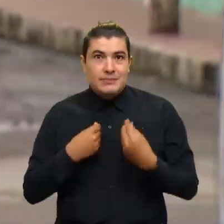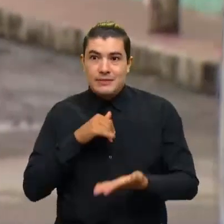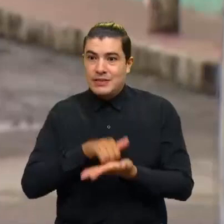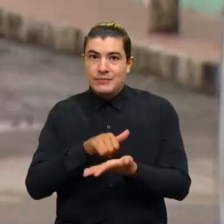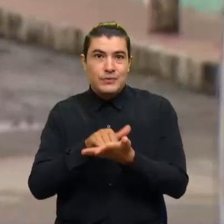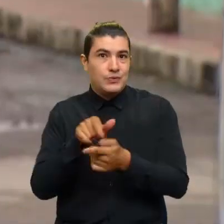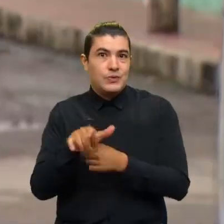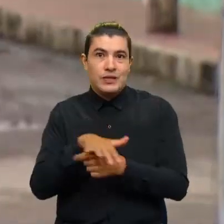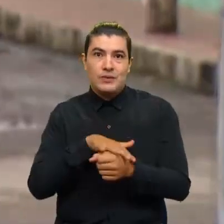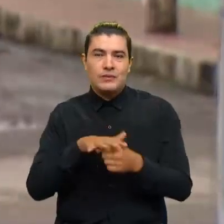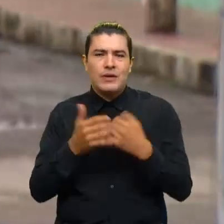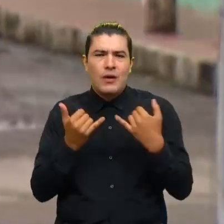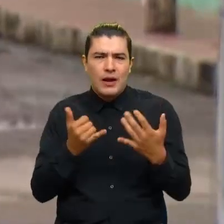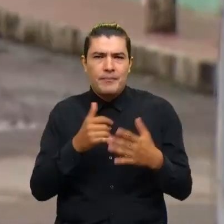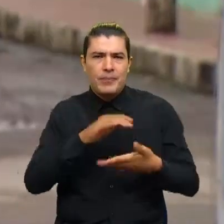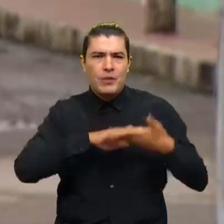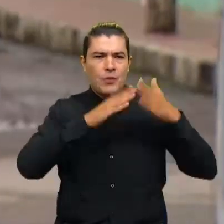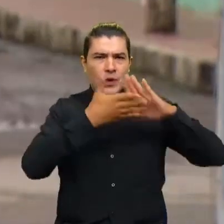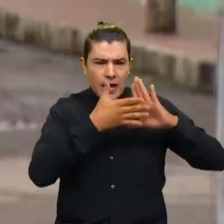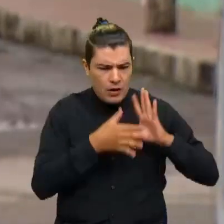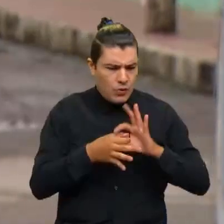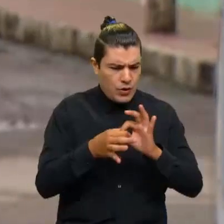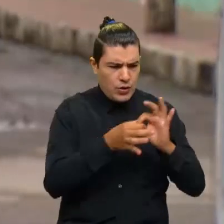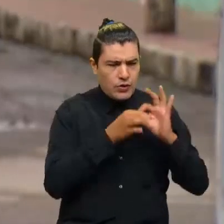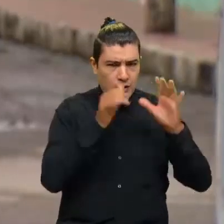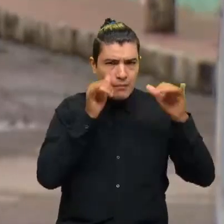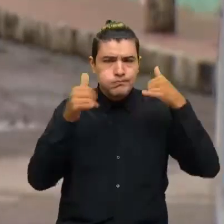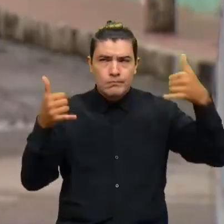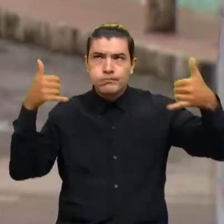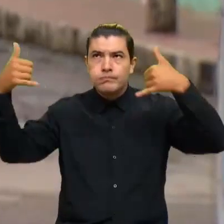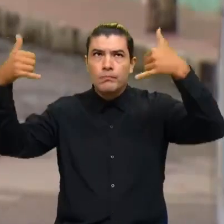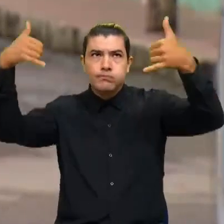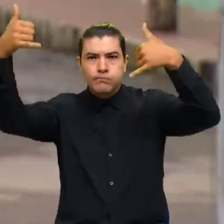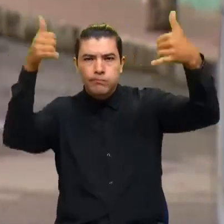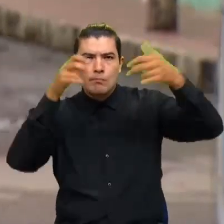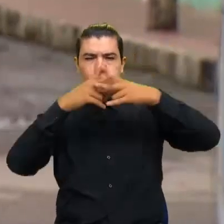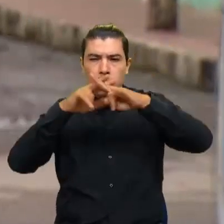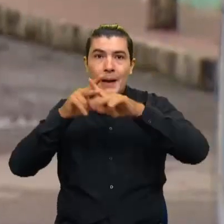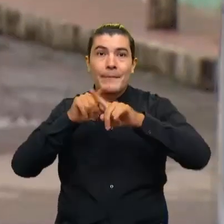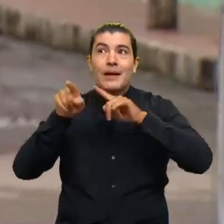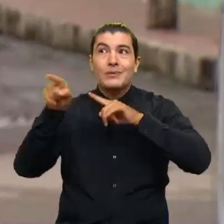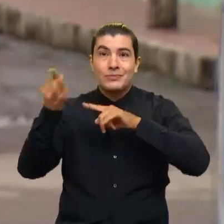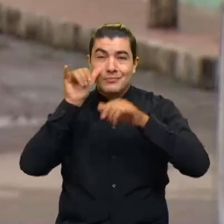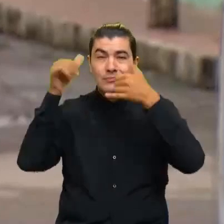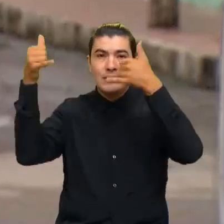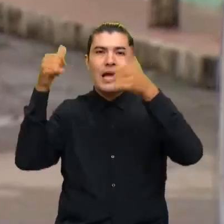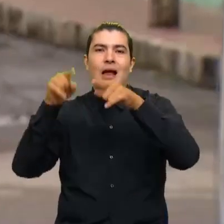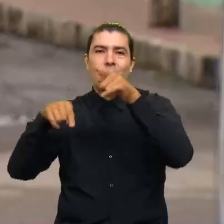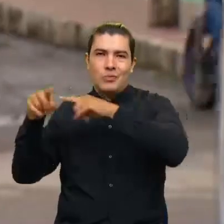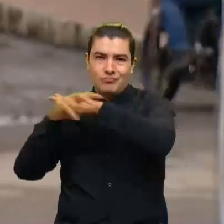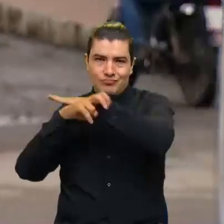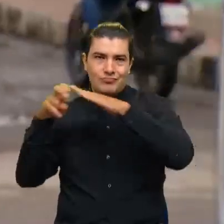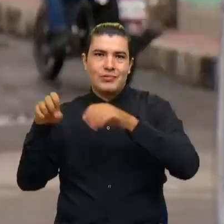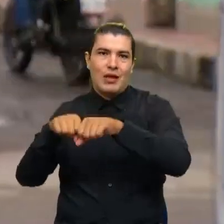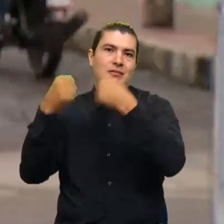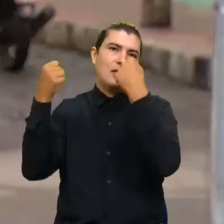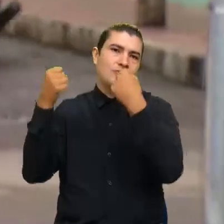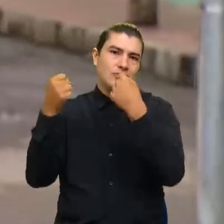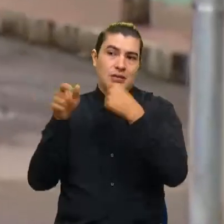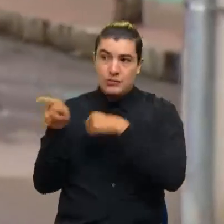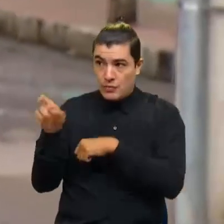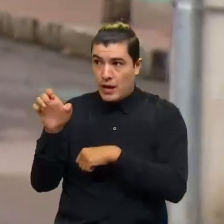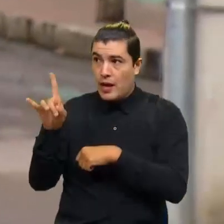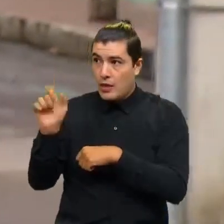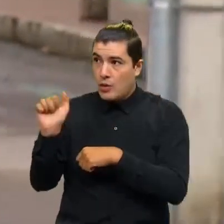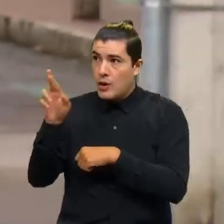Pues ellos se unieron, instalaron cámaras de seguridad, pero estas han sido saboteadas. Pues vamos a hablar con Edward, él es el